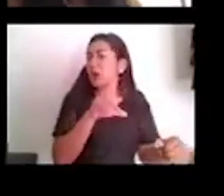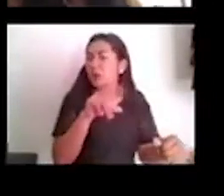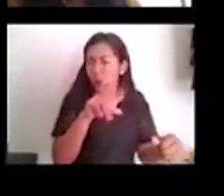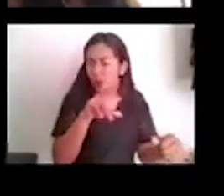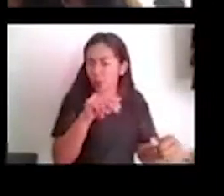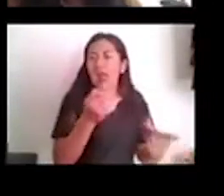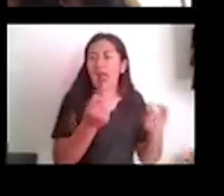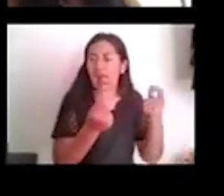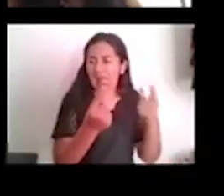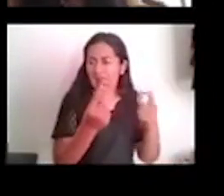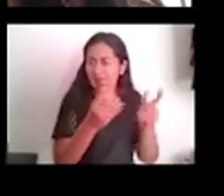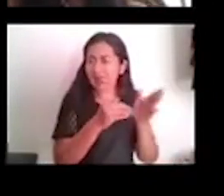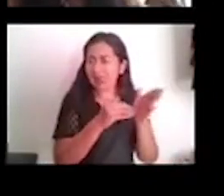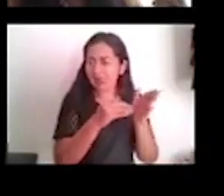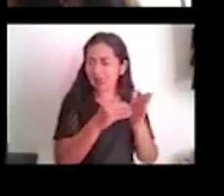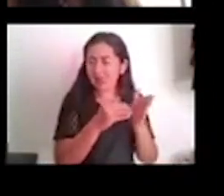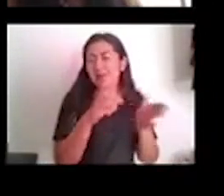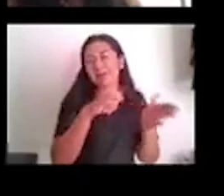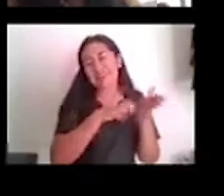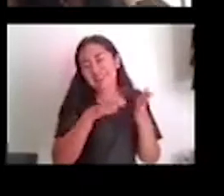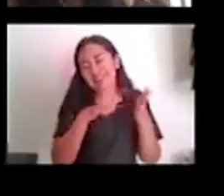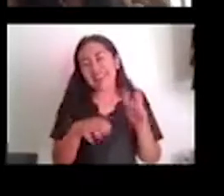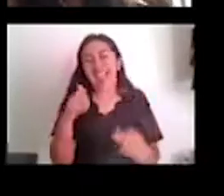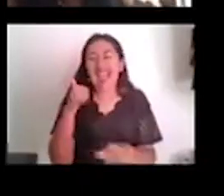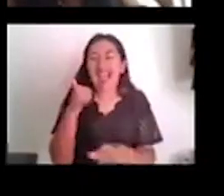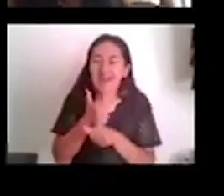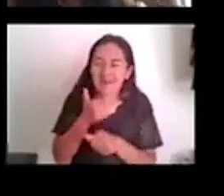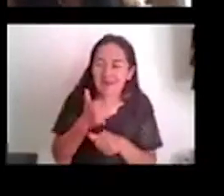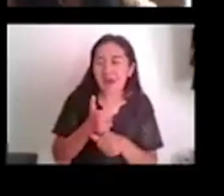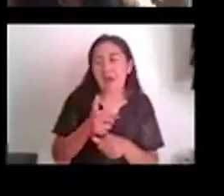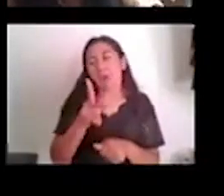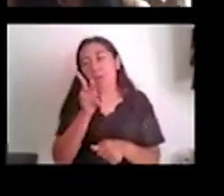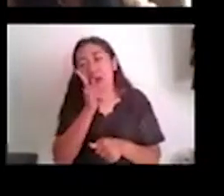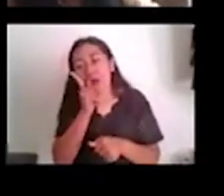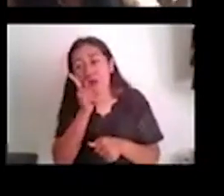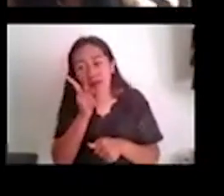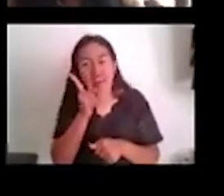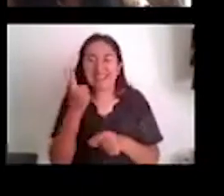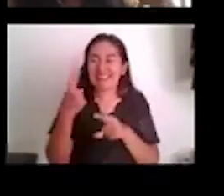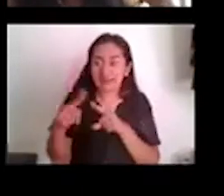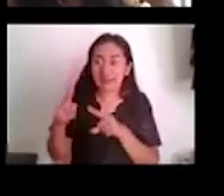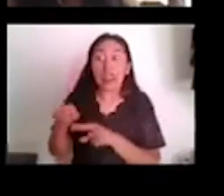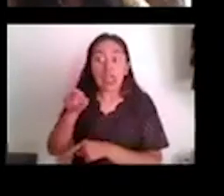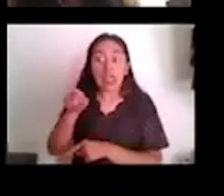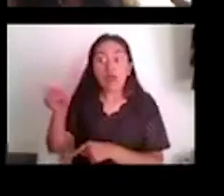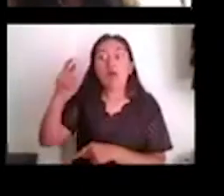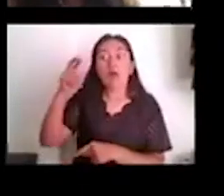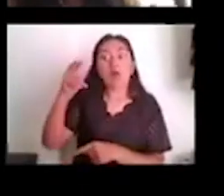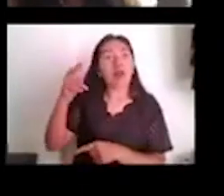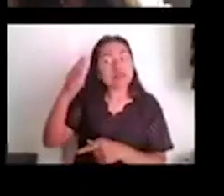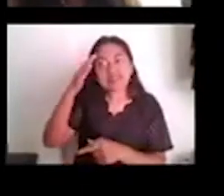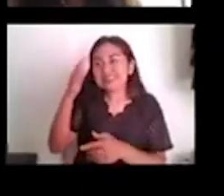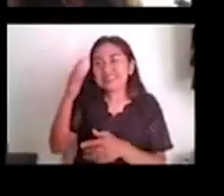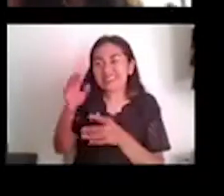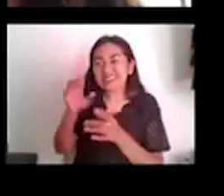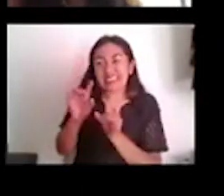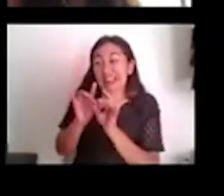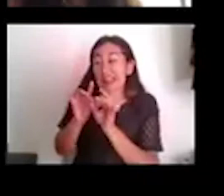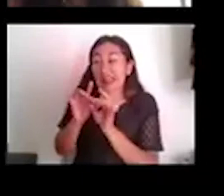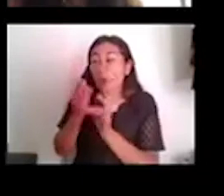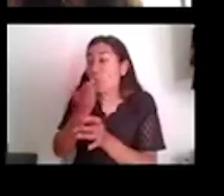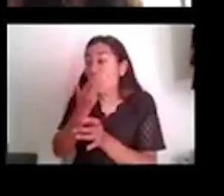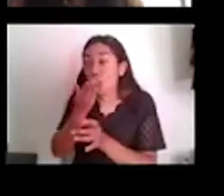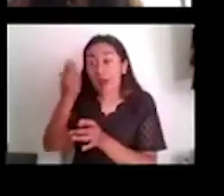todavía nuestros abuelos, nuestros padres, de pronto nos pueden decir algo que tiene reminiscencias desde el